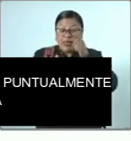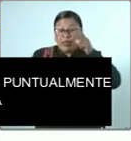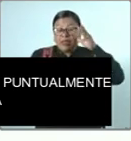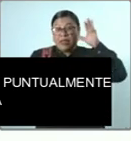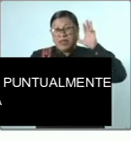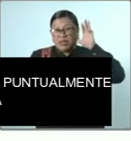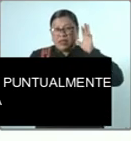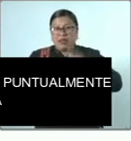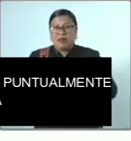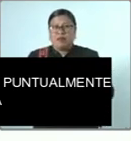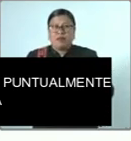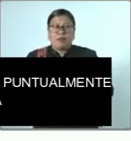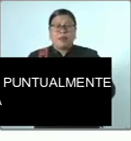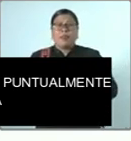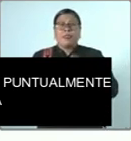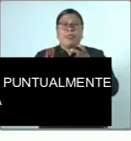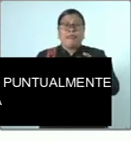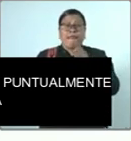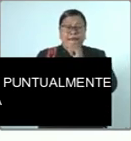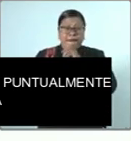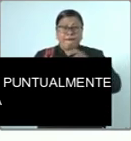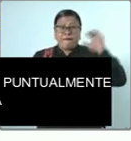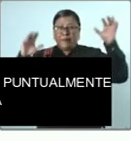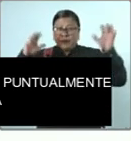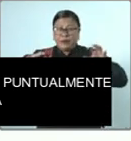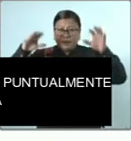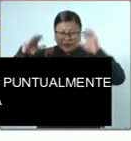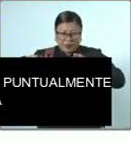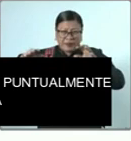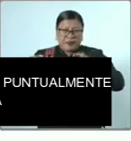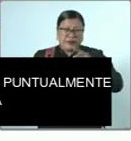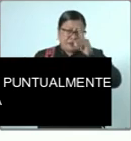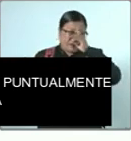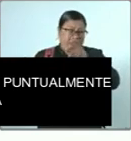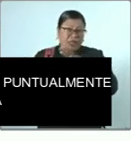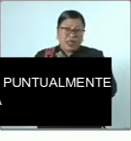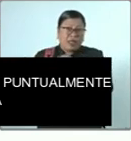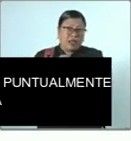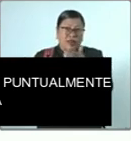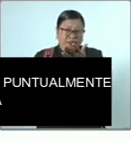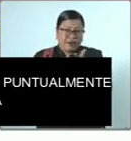anteriores, pero la lluvia permanece todavía hasta el día de hoy. La que sigue.